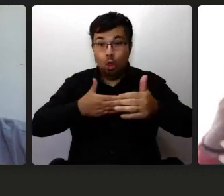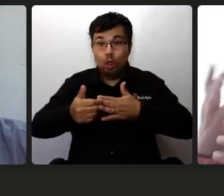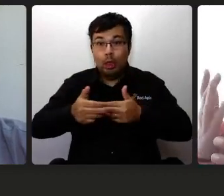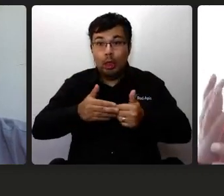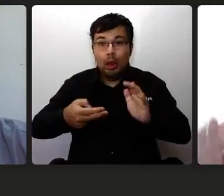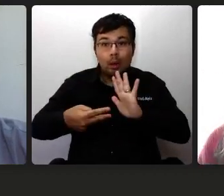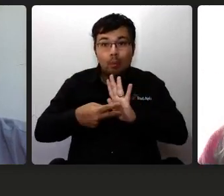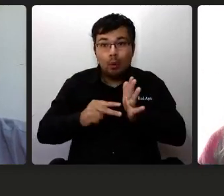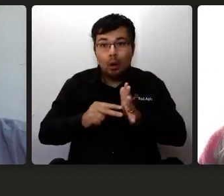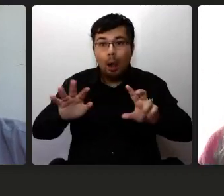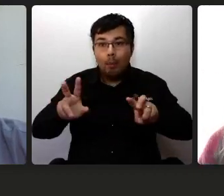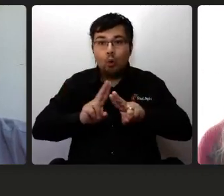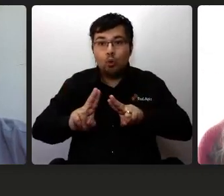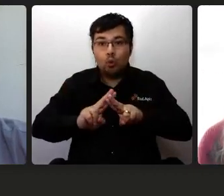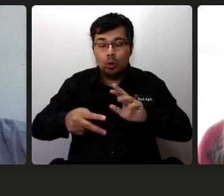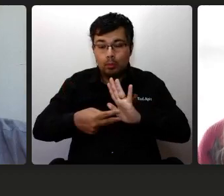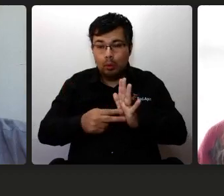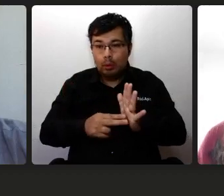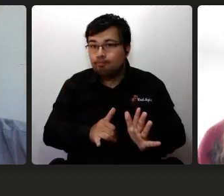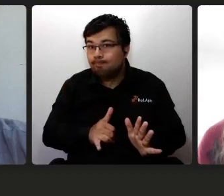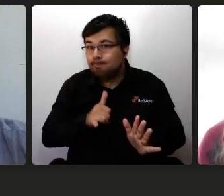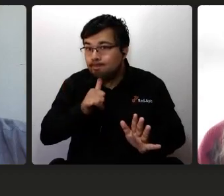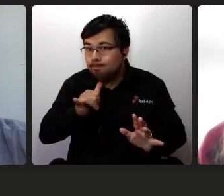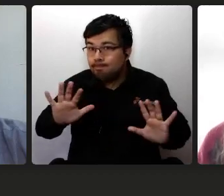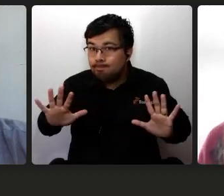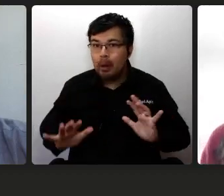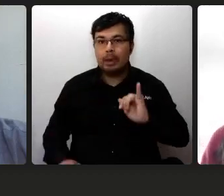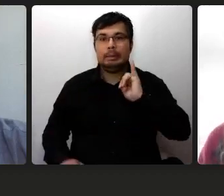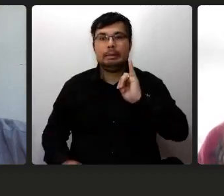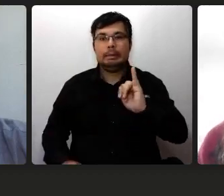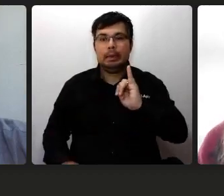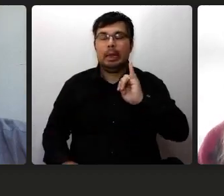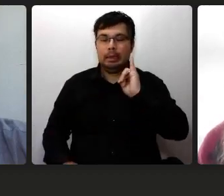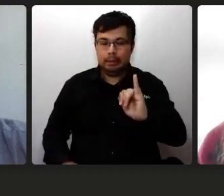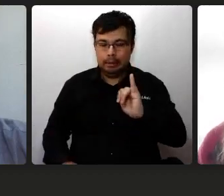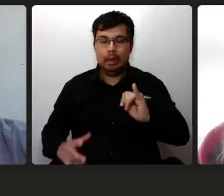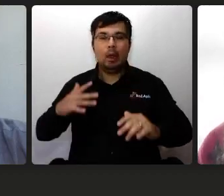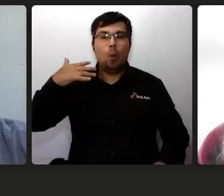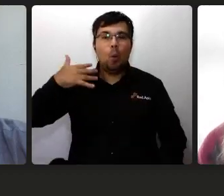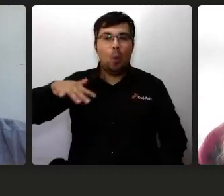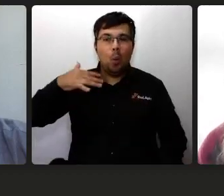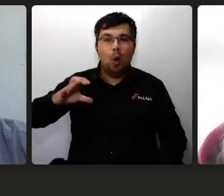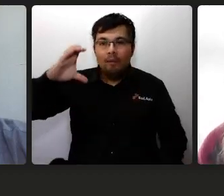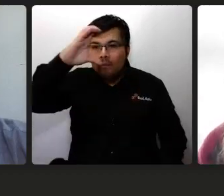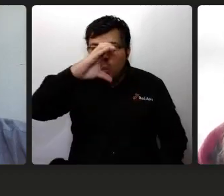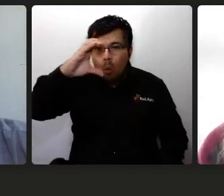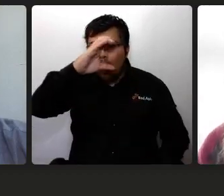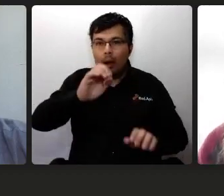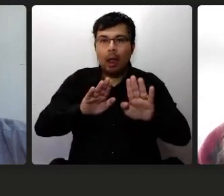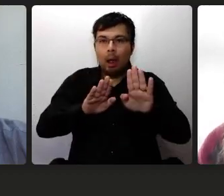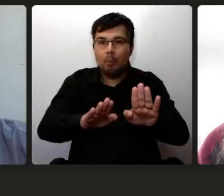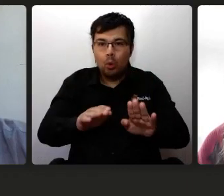tal vez tiene. Entonces, sí, es importante buscar apoyo para poder